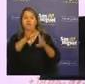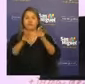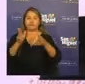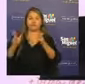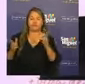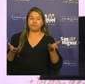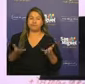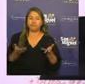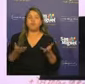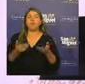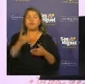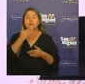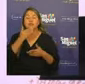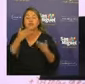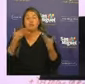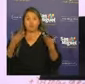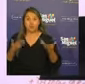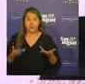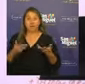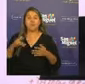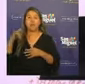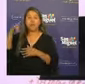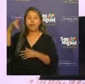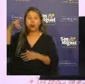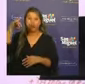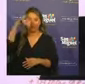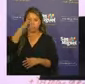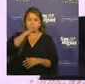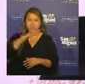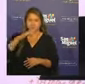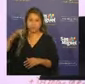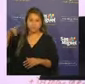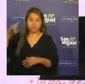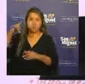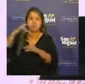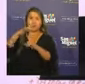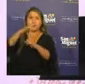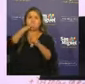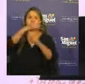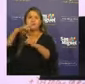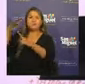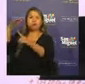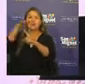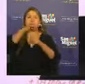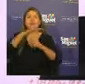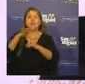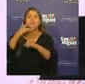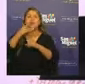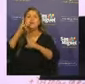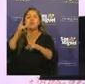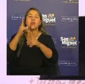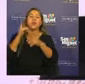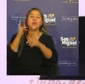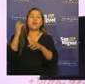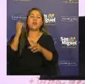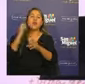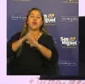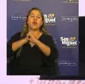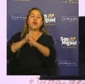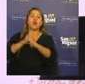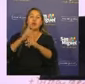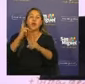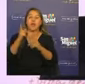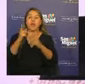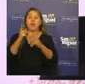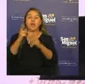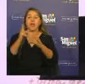organizado. Inclusive un helicóptero contra portonazos y contra encerronas en la región metropolitana.